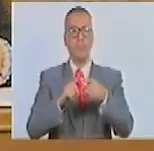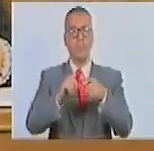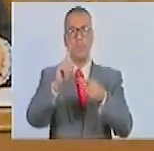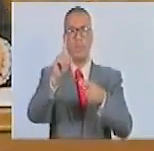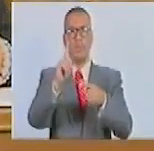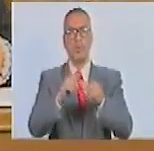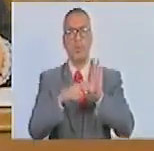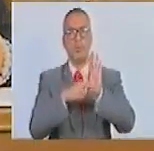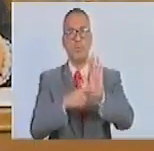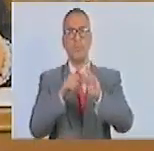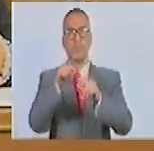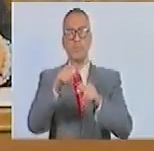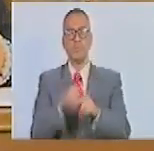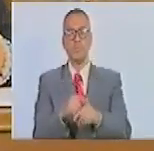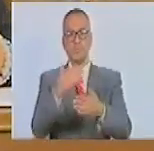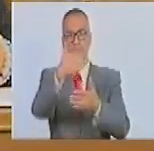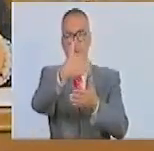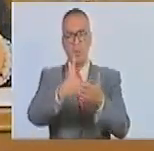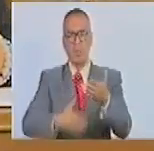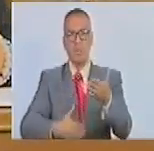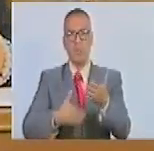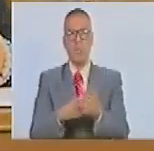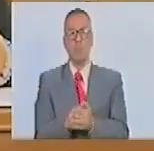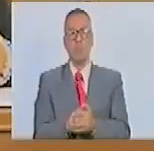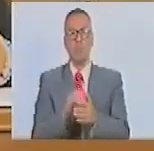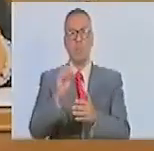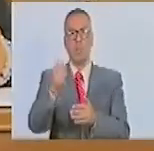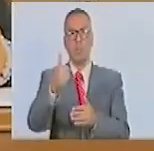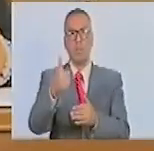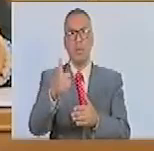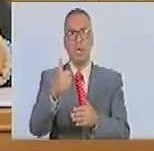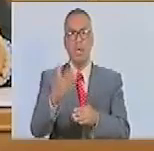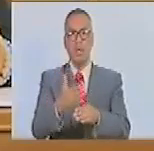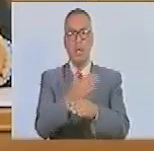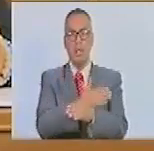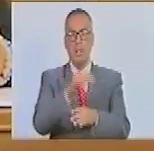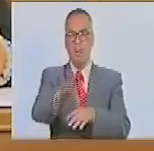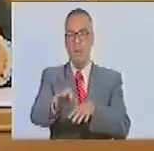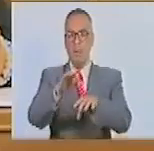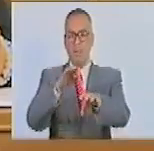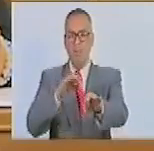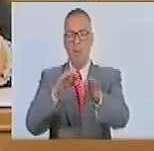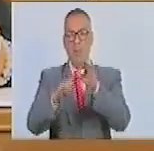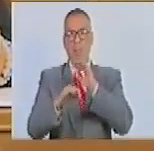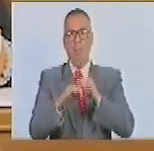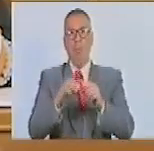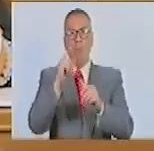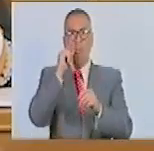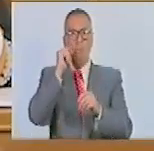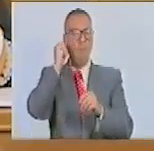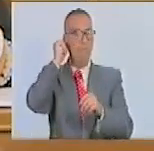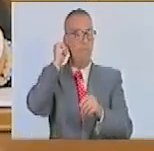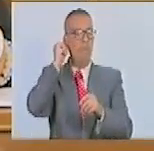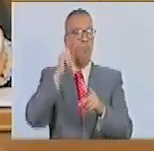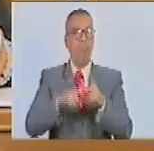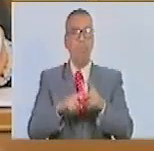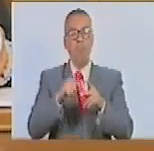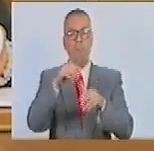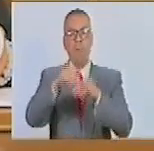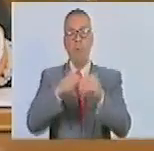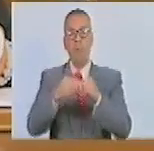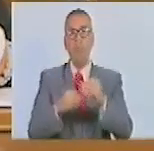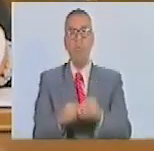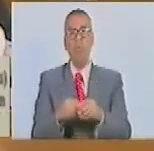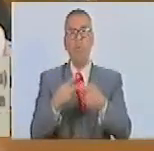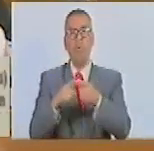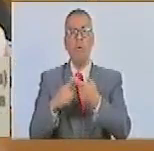uno, presentación de la lista de las 10 preseleccionadas y preseleccionados postulados